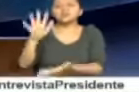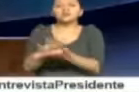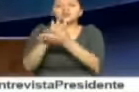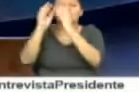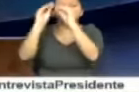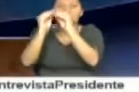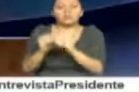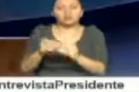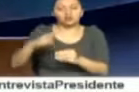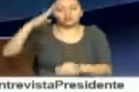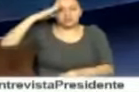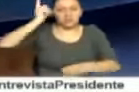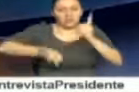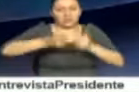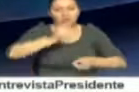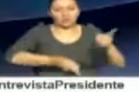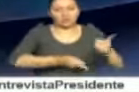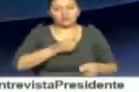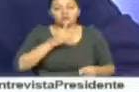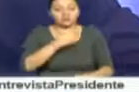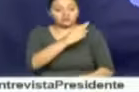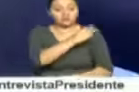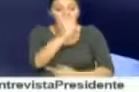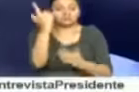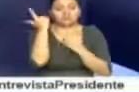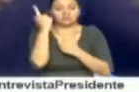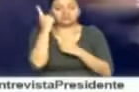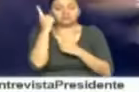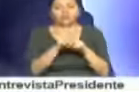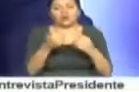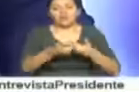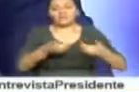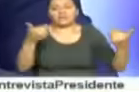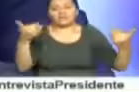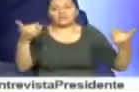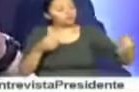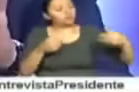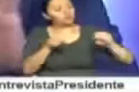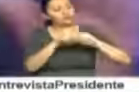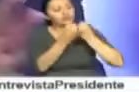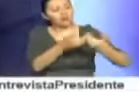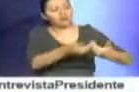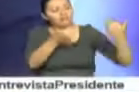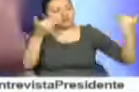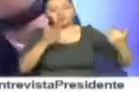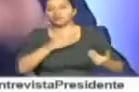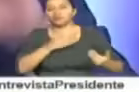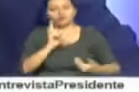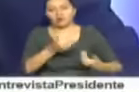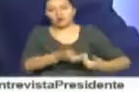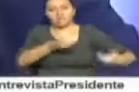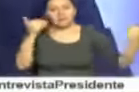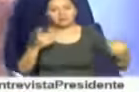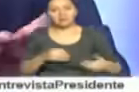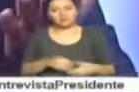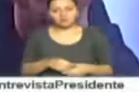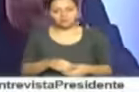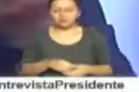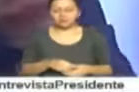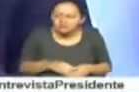¿ya? La Fuerza Armada es otra cosa. Los trabajadores y nosotros, no somos los trabajadores. No somos funcionarios públicos.